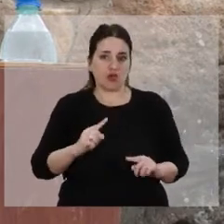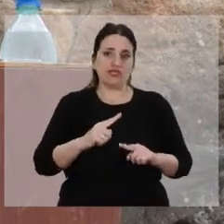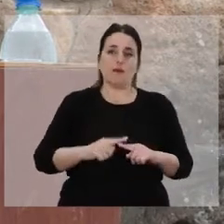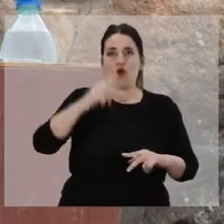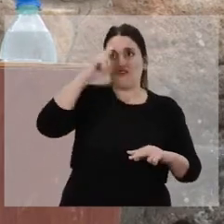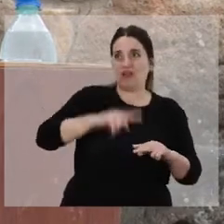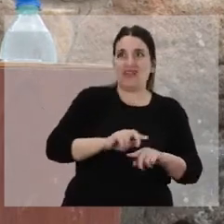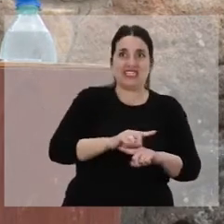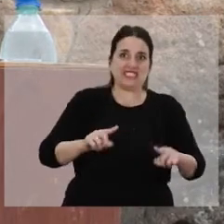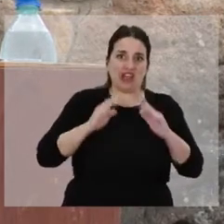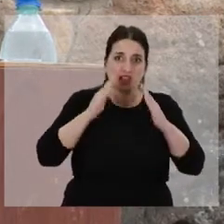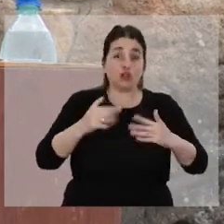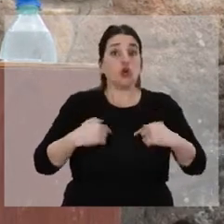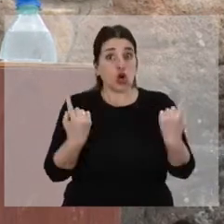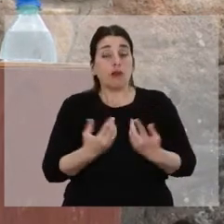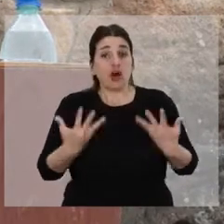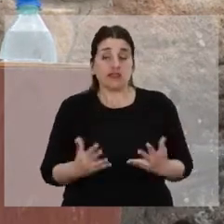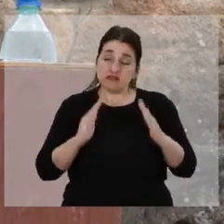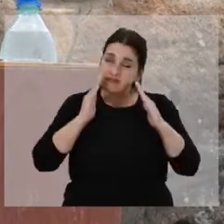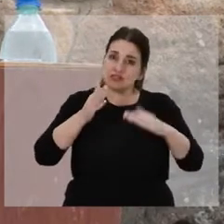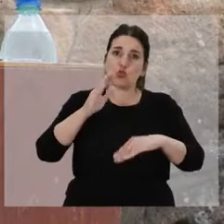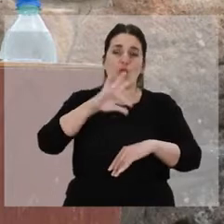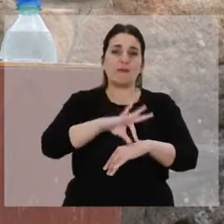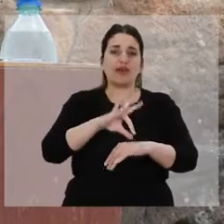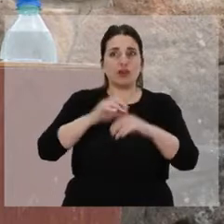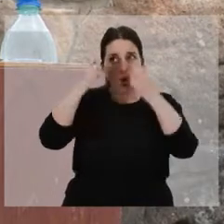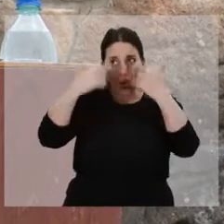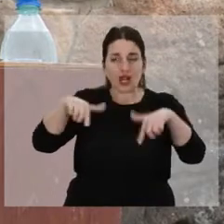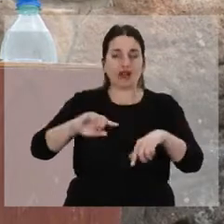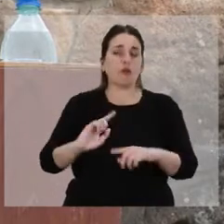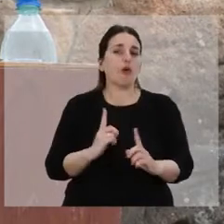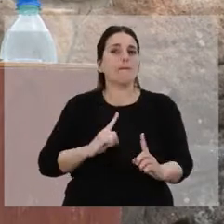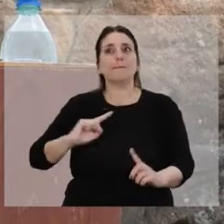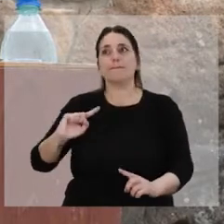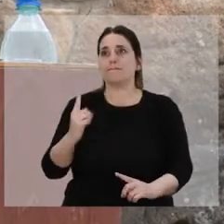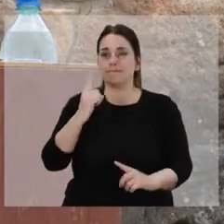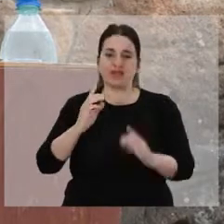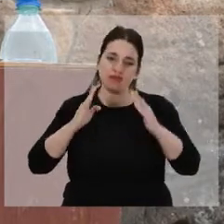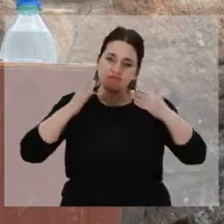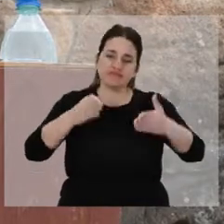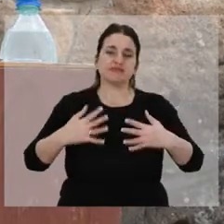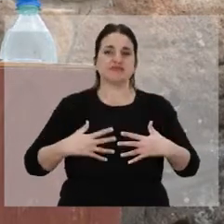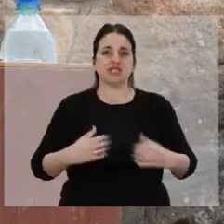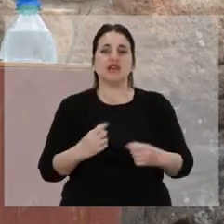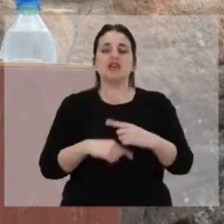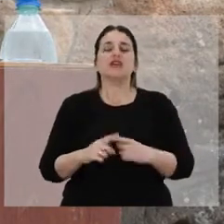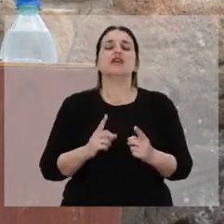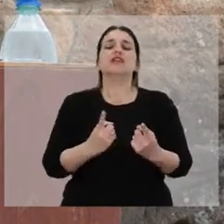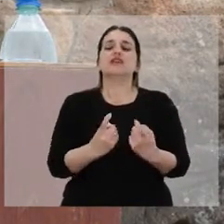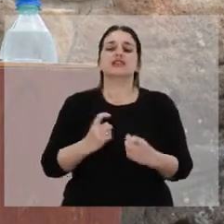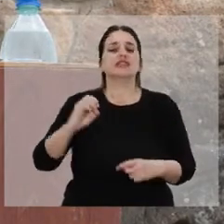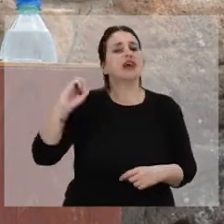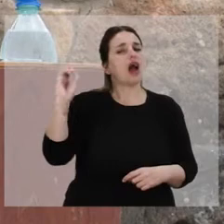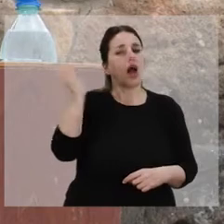Nosotros queremos hacer un esfuerzo grande en la medicina rural, en la asistencia primaria a la salud, y eso tiene que contar